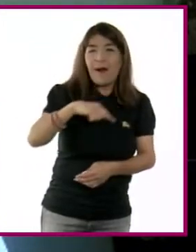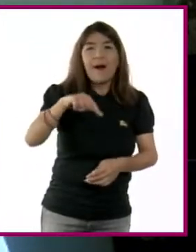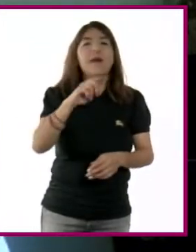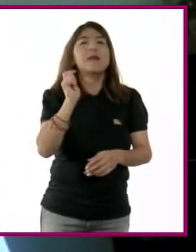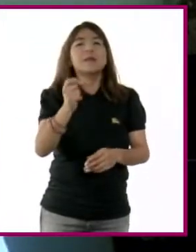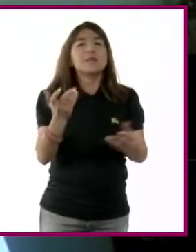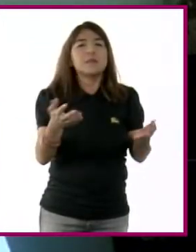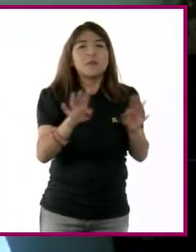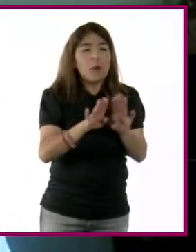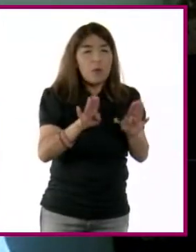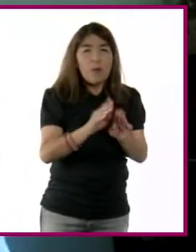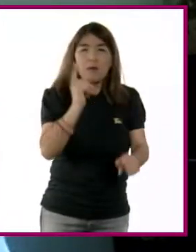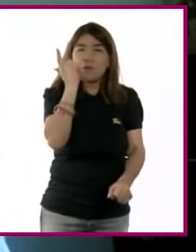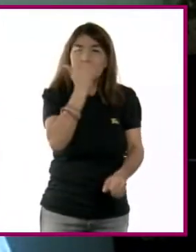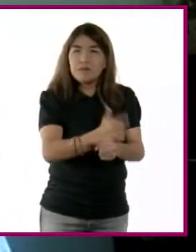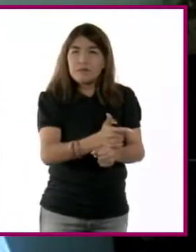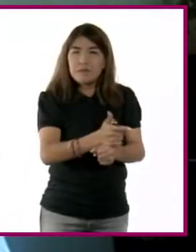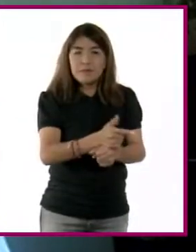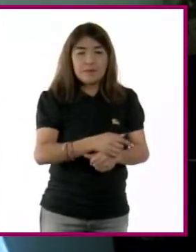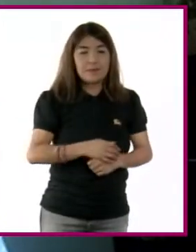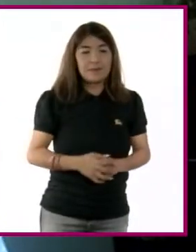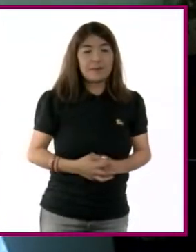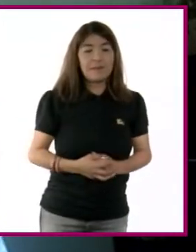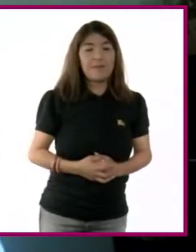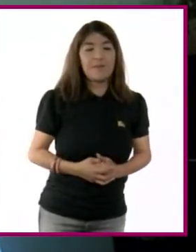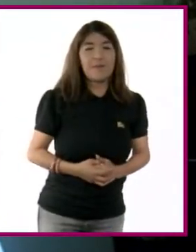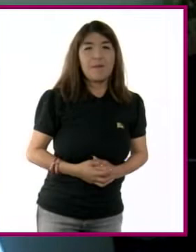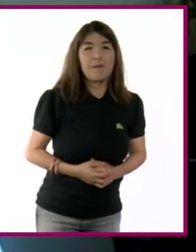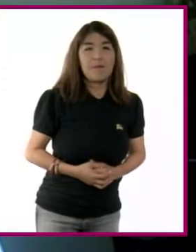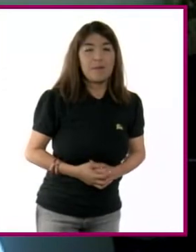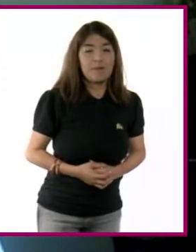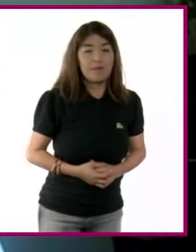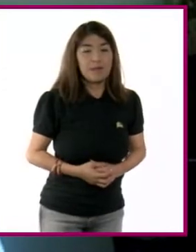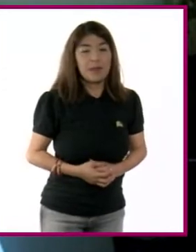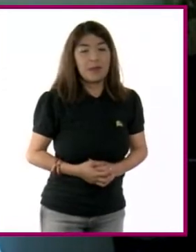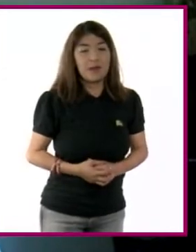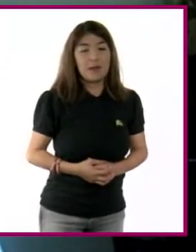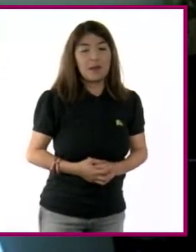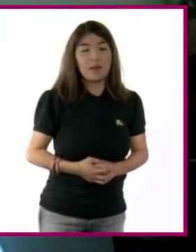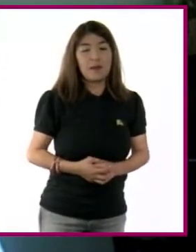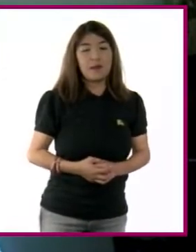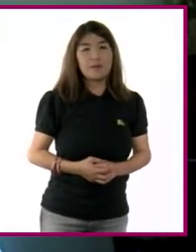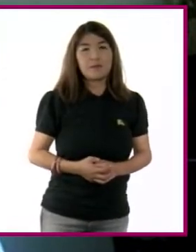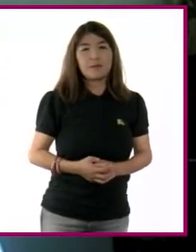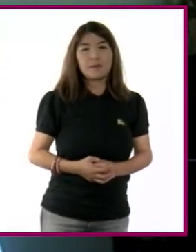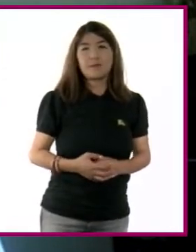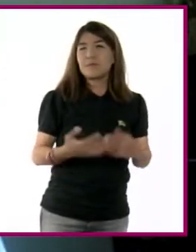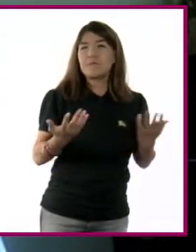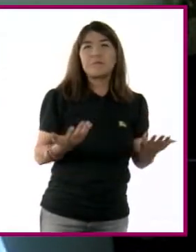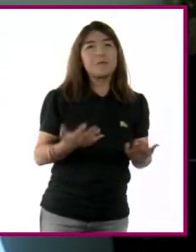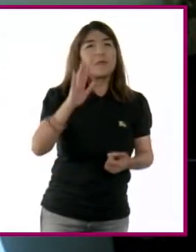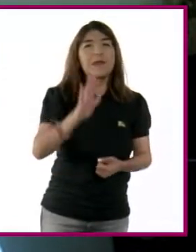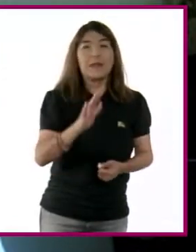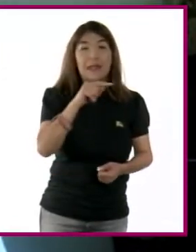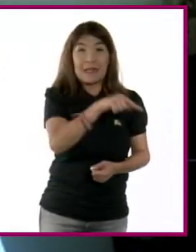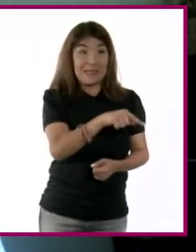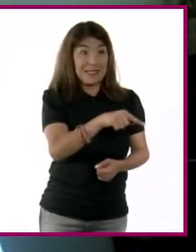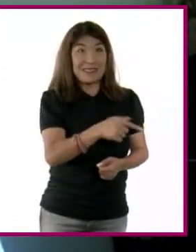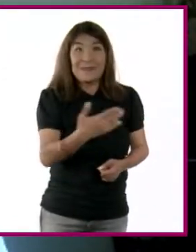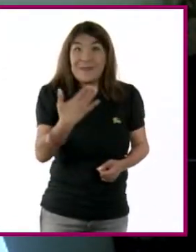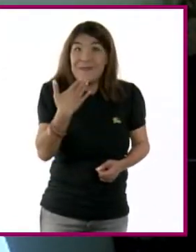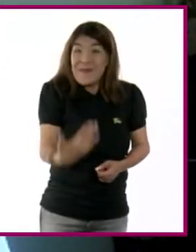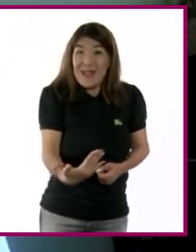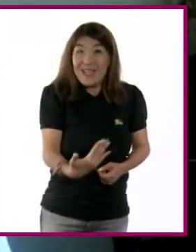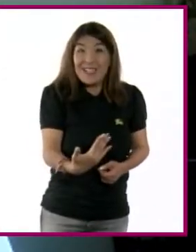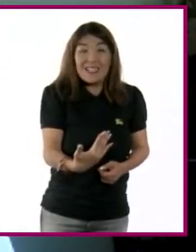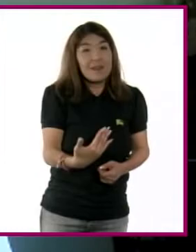estas proposiciones, a pesar de parecer que están bien estructuradas, pueden ser falsedades, ¿no? Y